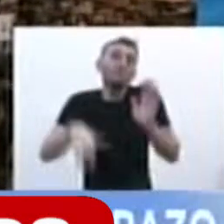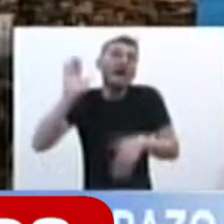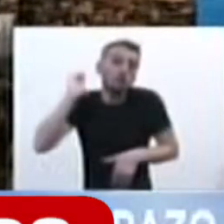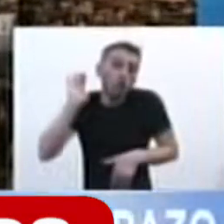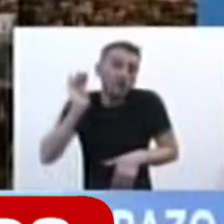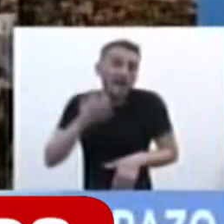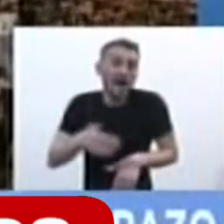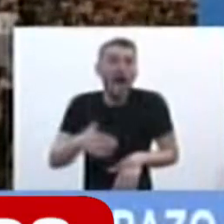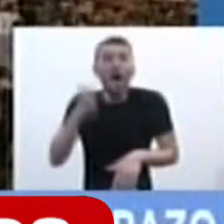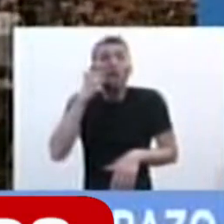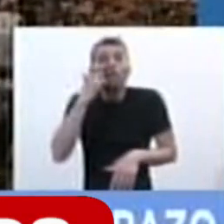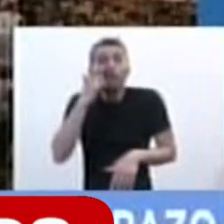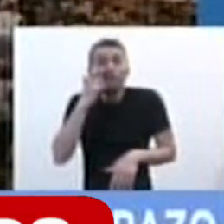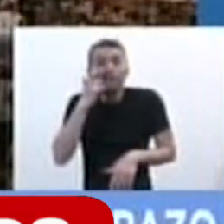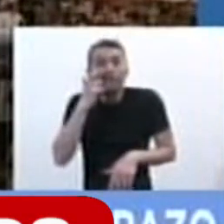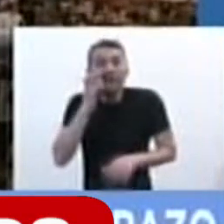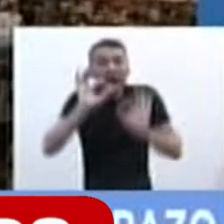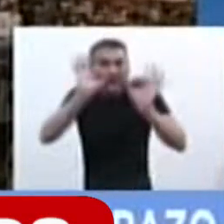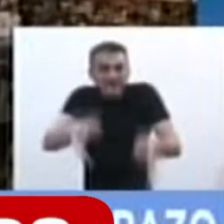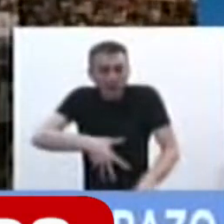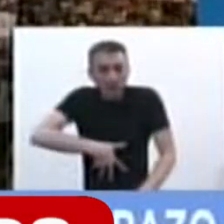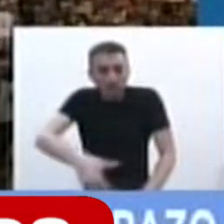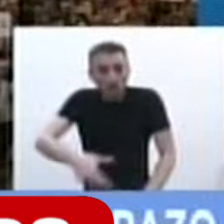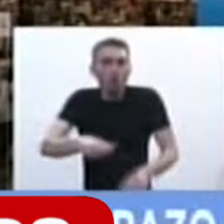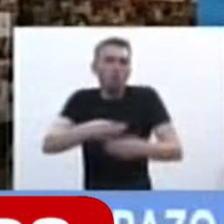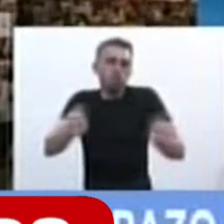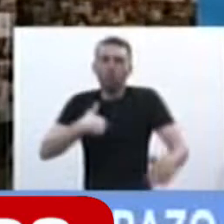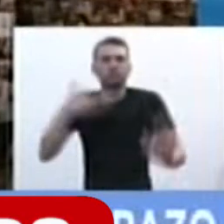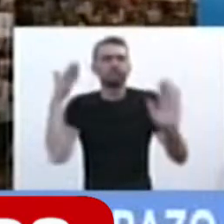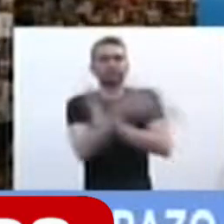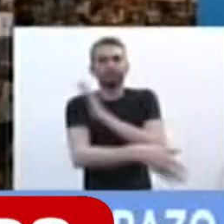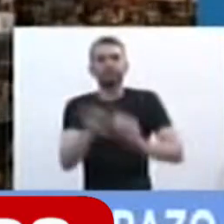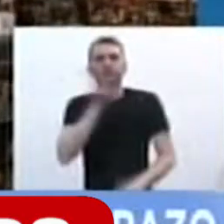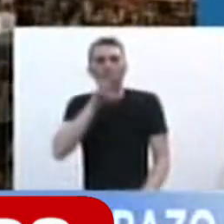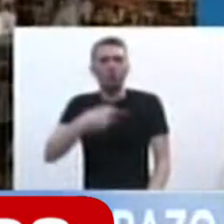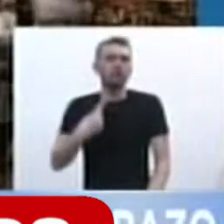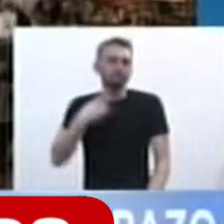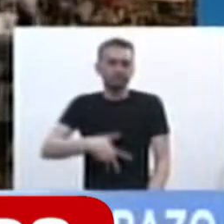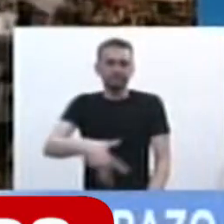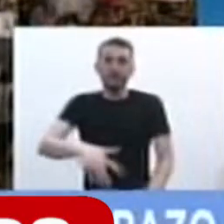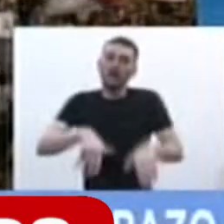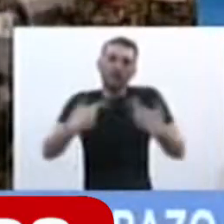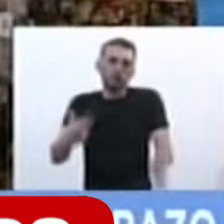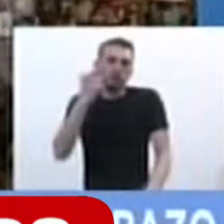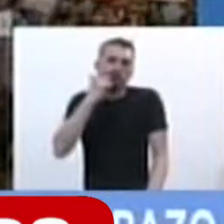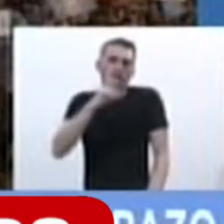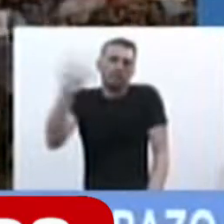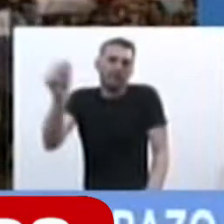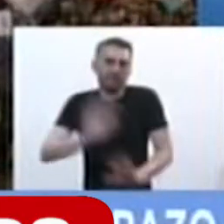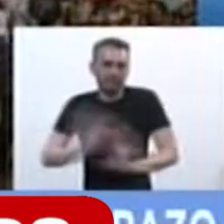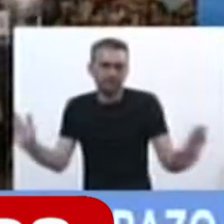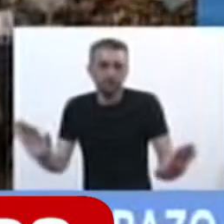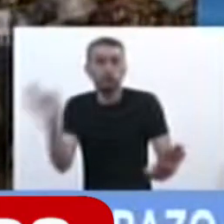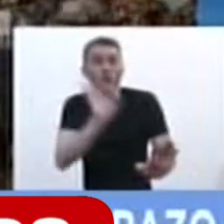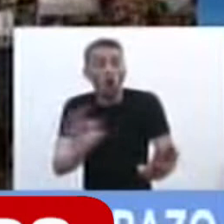veces desaparece y bien toma conocimiento de la noticia de que la mujer está embarazada. O en el mejor de los